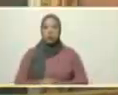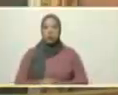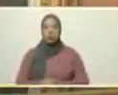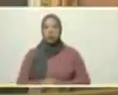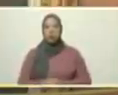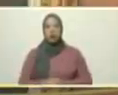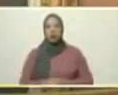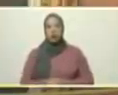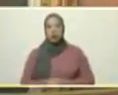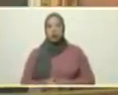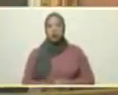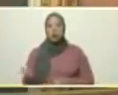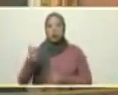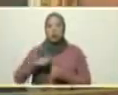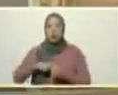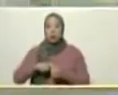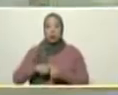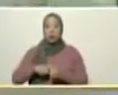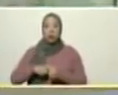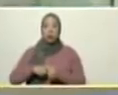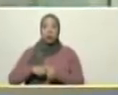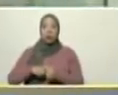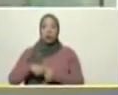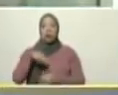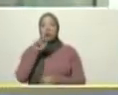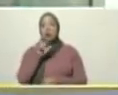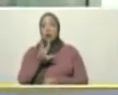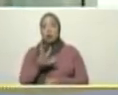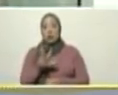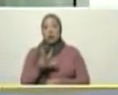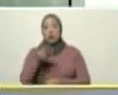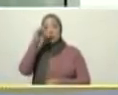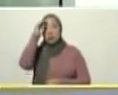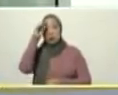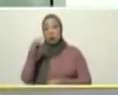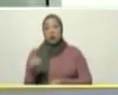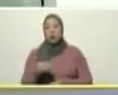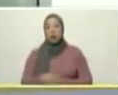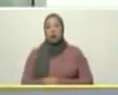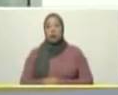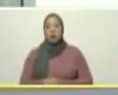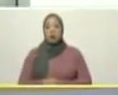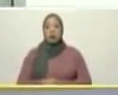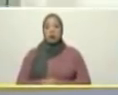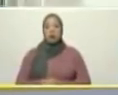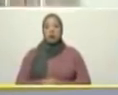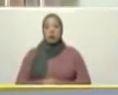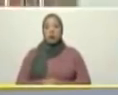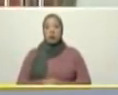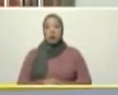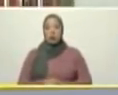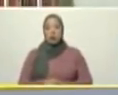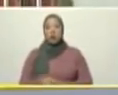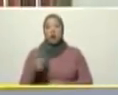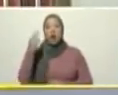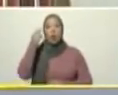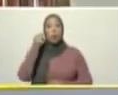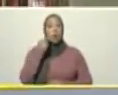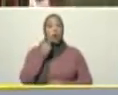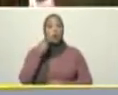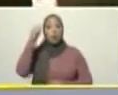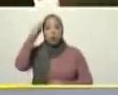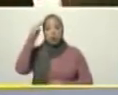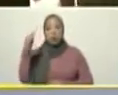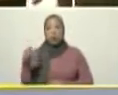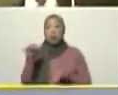el centro de doctrina militar de la Fuerza Armada Nacional Bolivariana